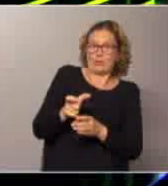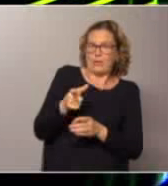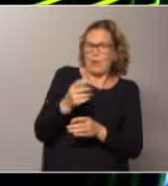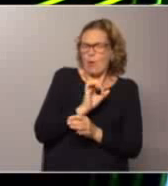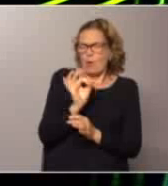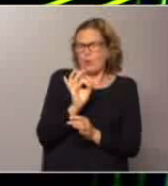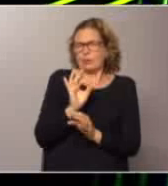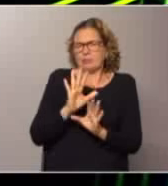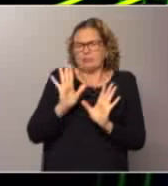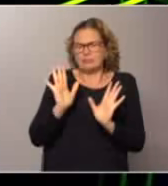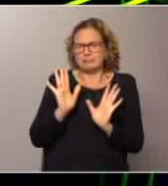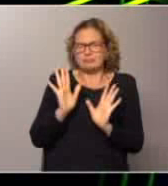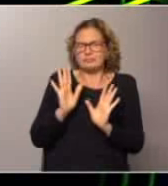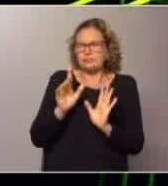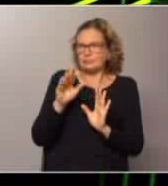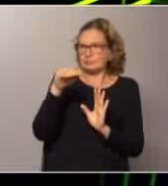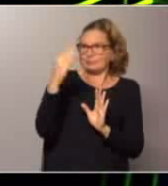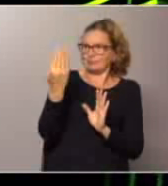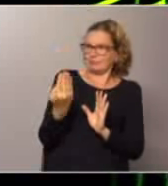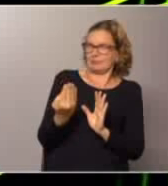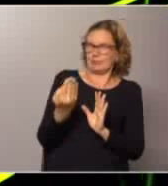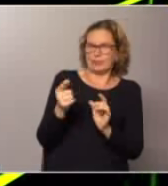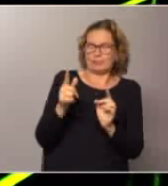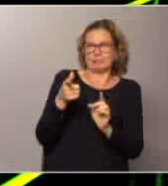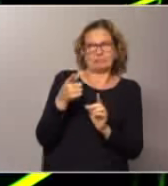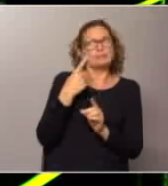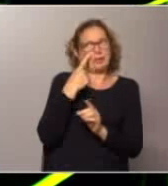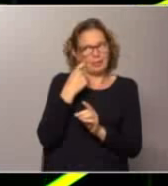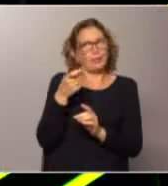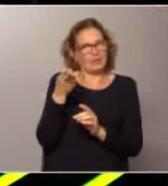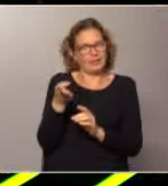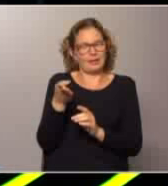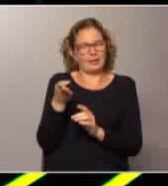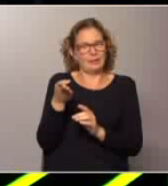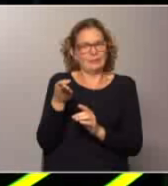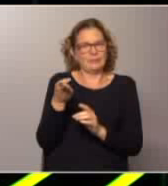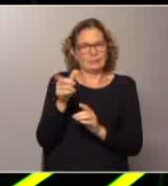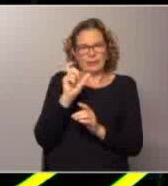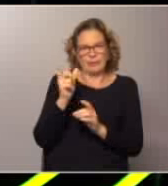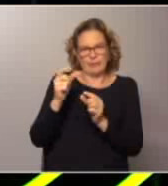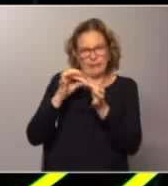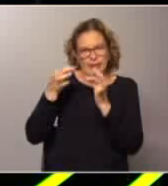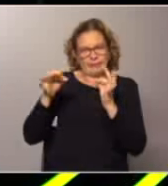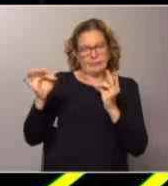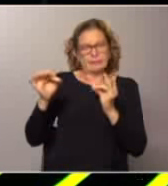bla la expresión más concreta de el uso